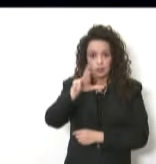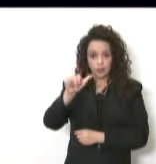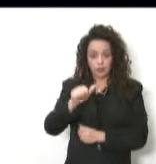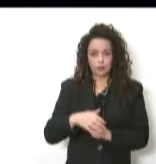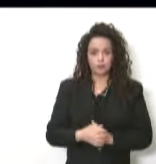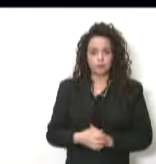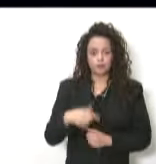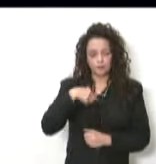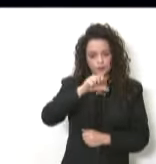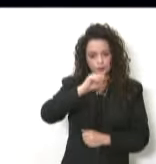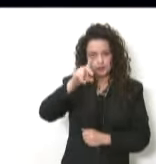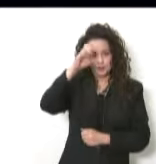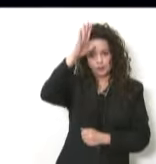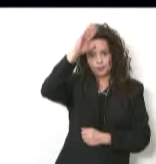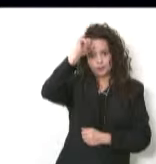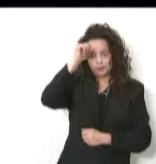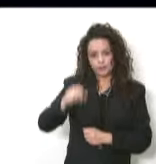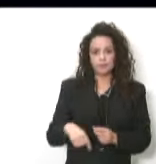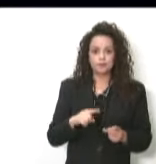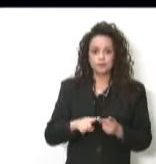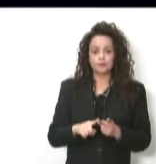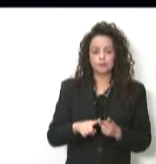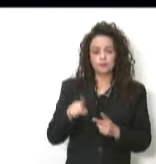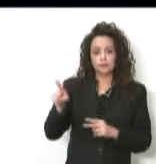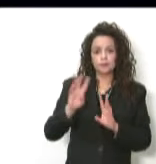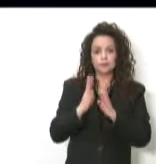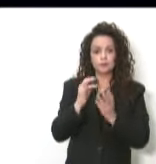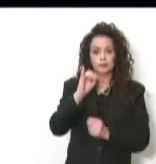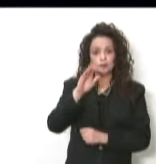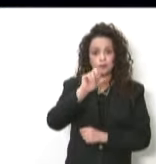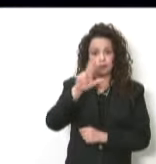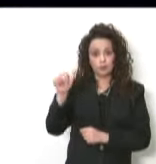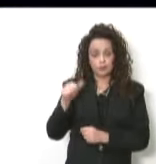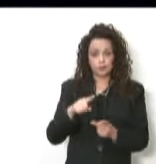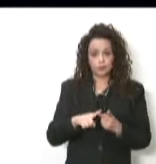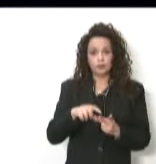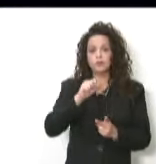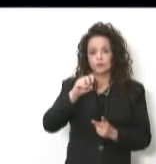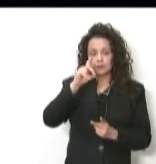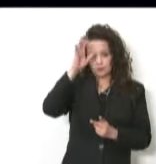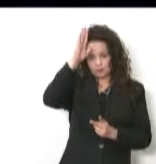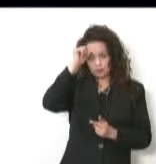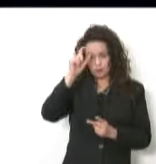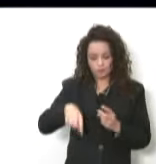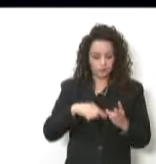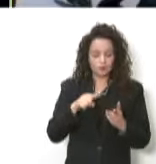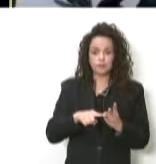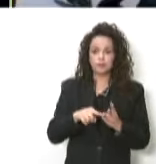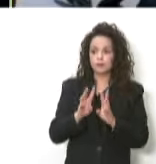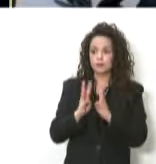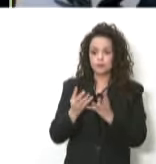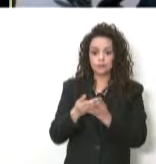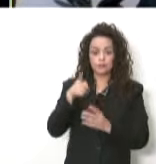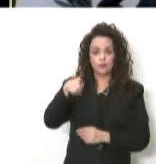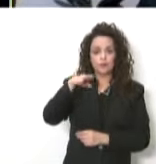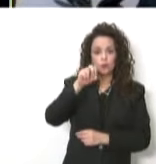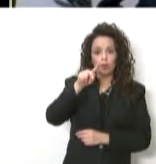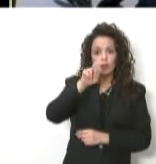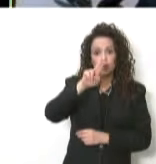A favor. Comisionada Ibarra. A favor. Comisionado Monterrey. A